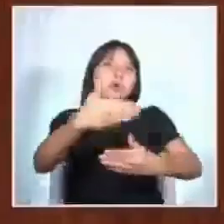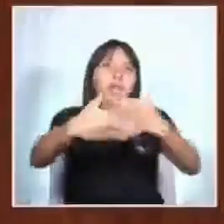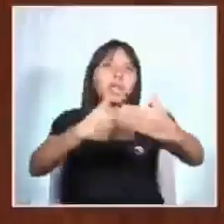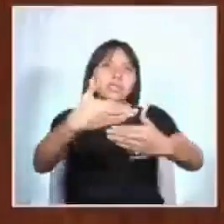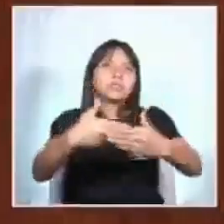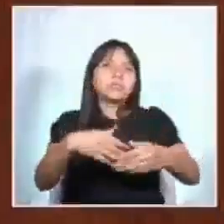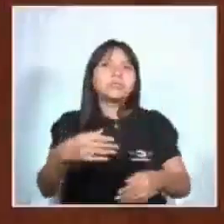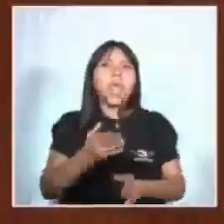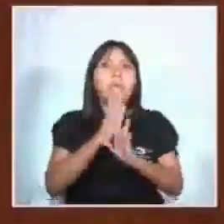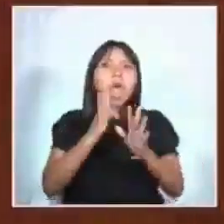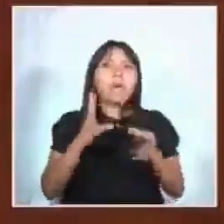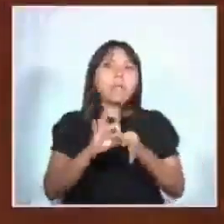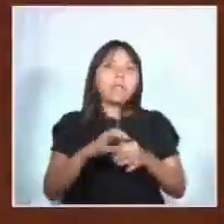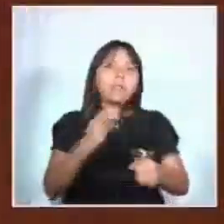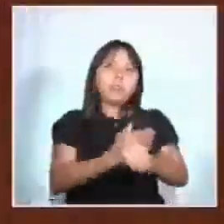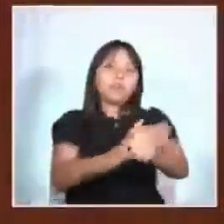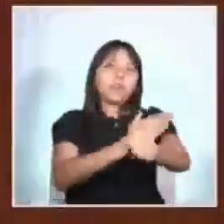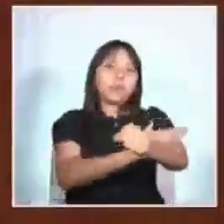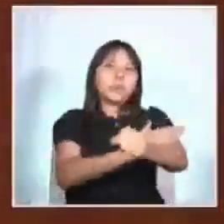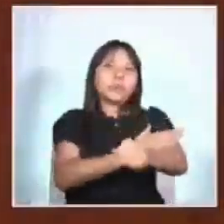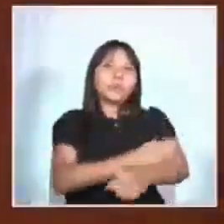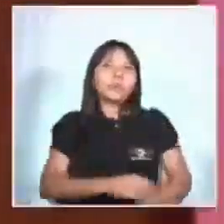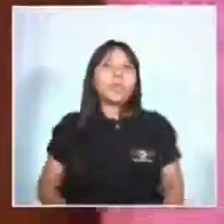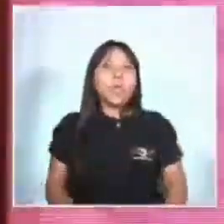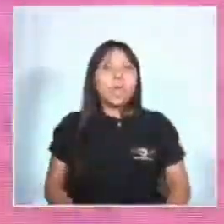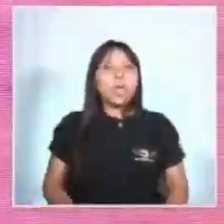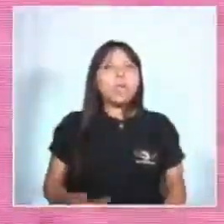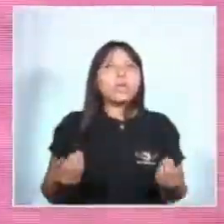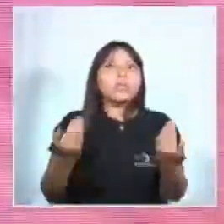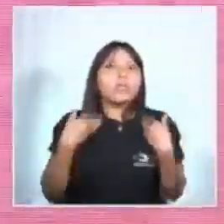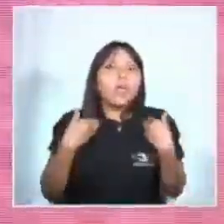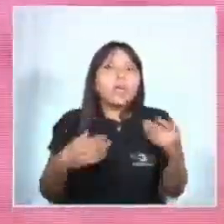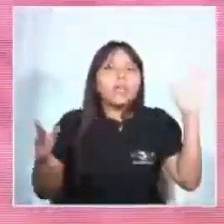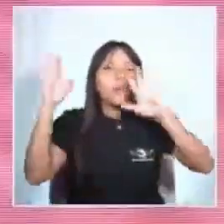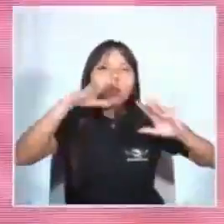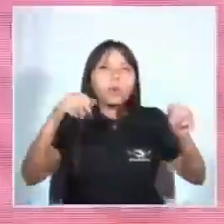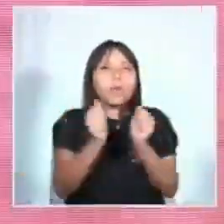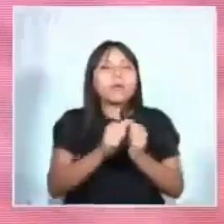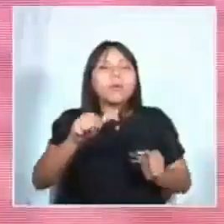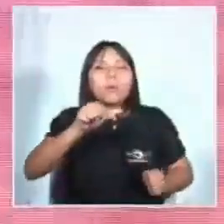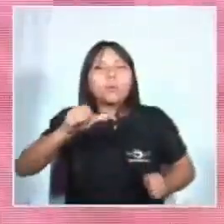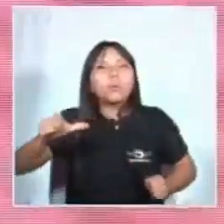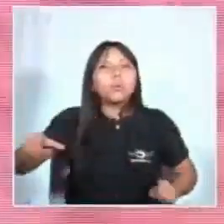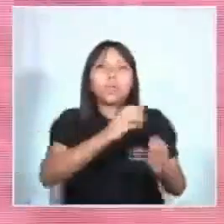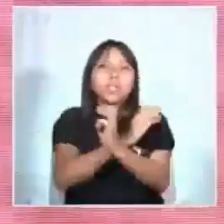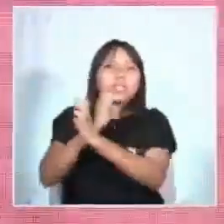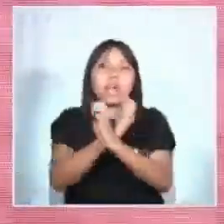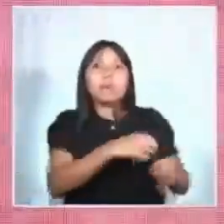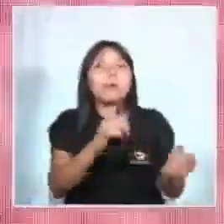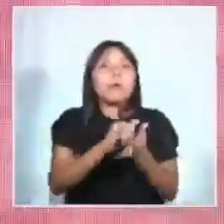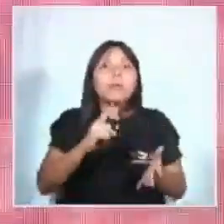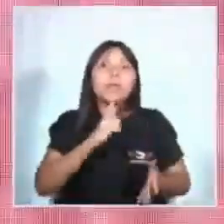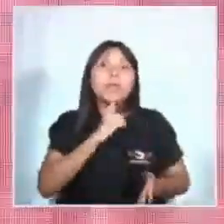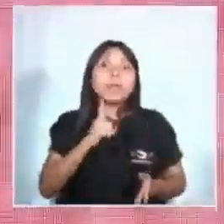está hablando de superación. ¿Por qué usted, profeta, tiene problema con un esclavo que es promovido